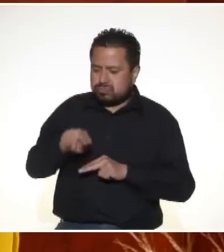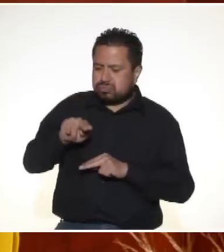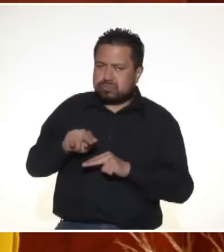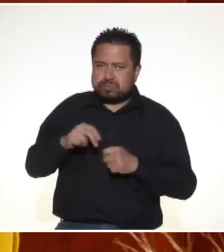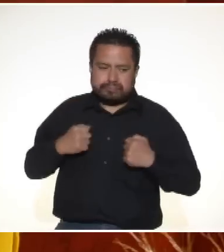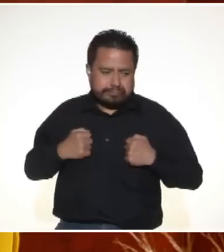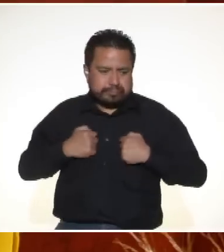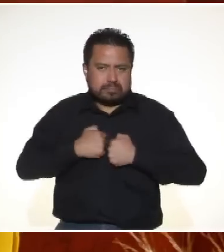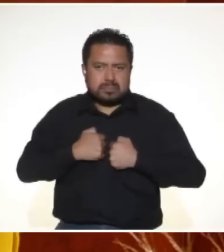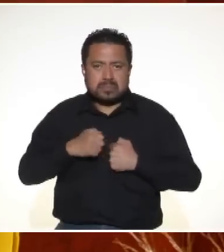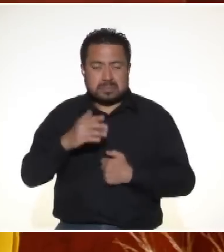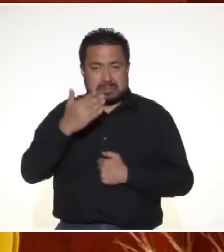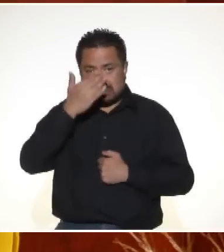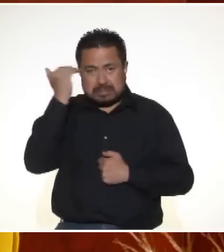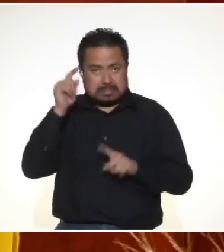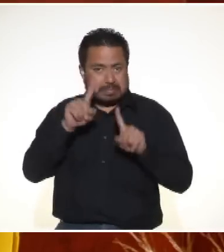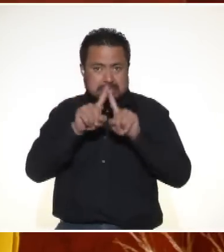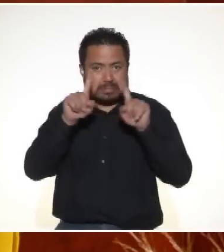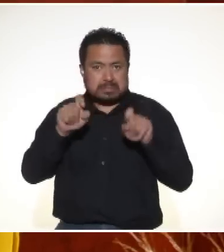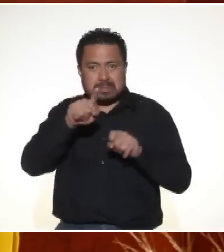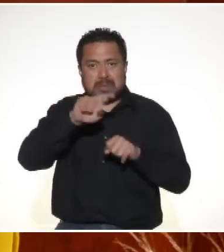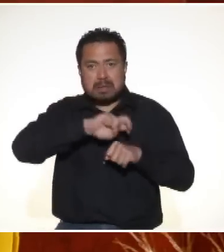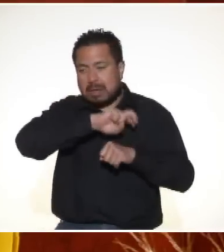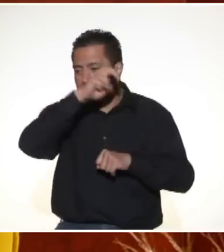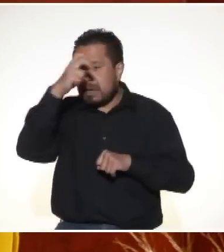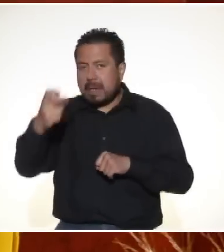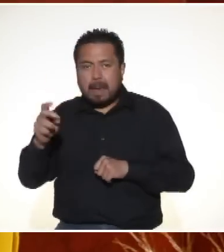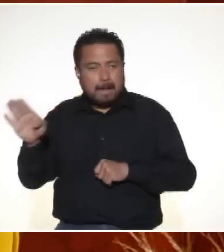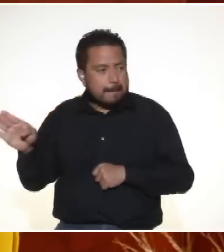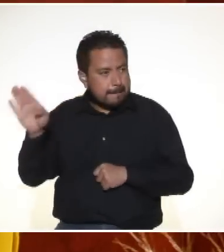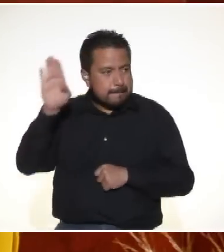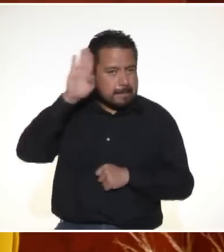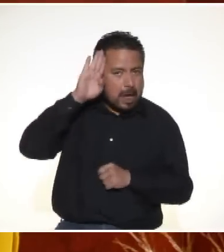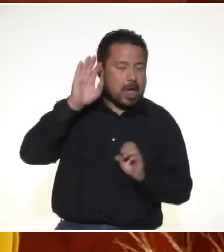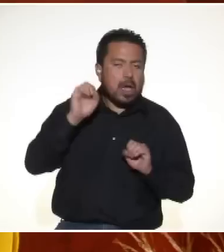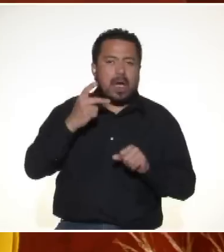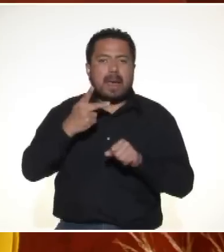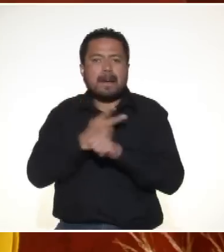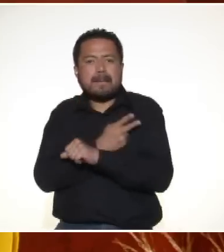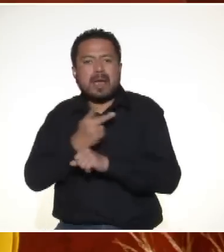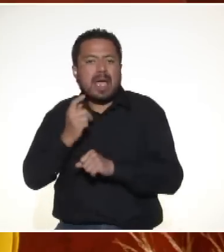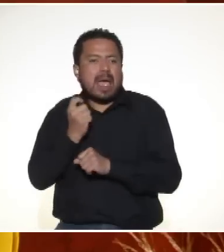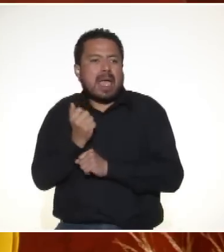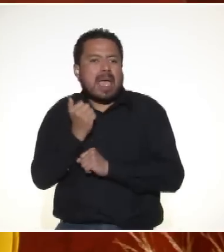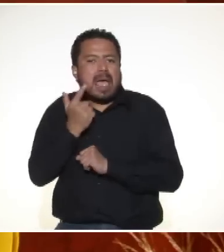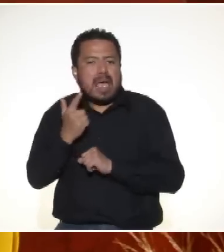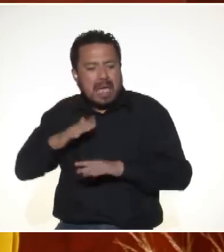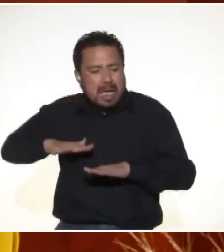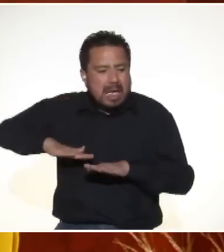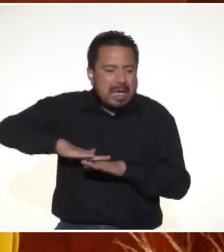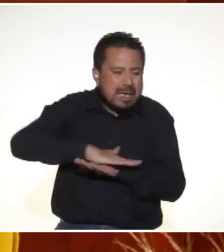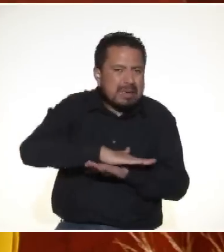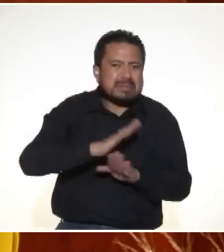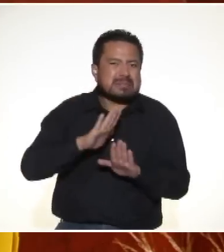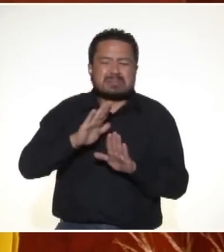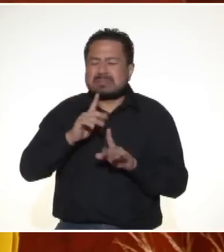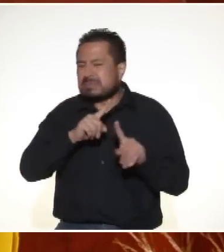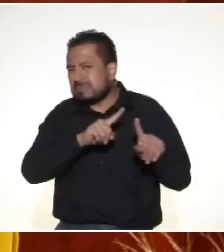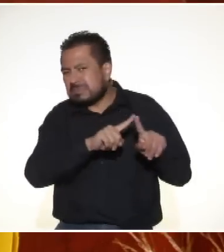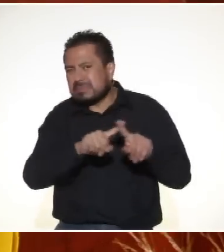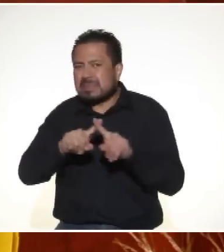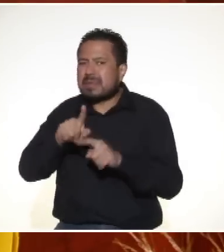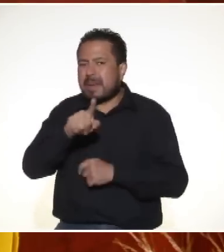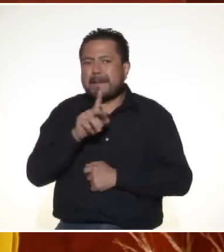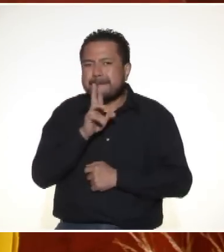chaleco. No sabes si al caer te vas a golpear la cabeza, te va a pasar encima un wave runner, lo que sea. Es